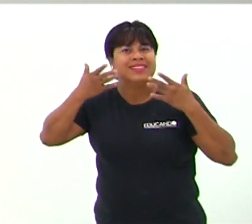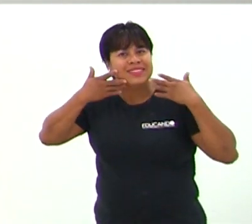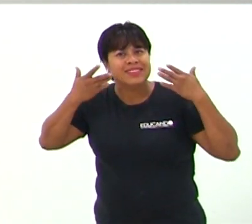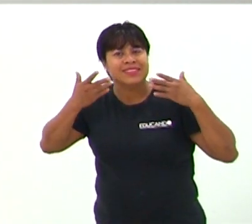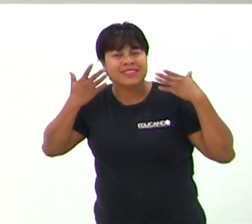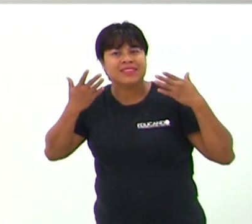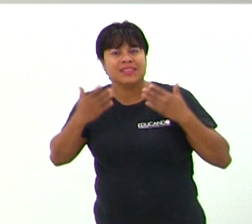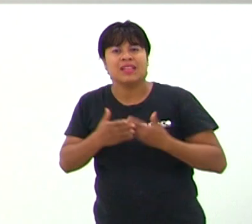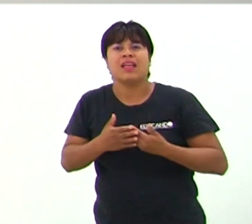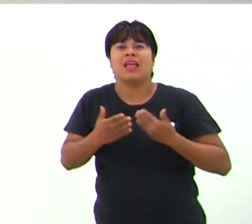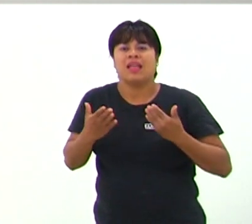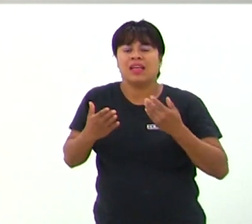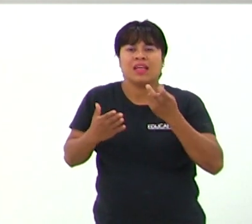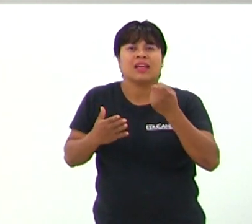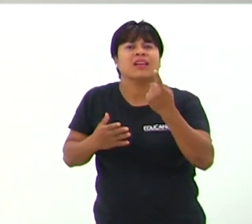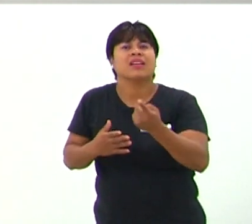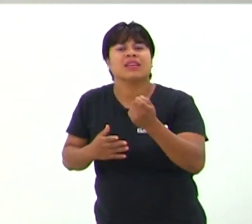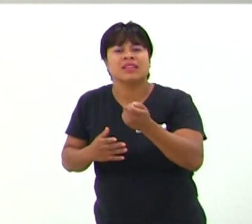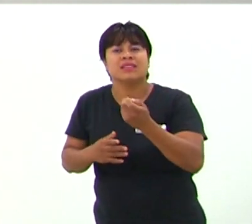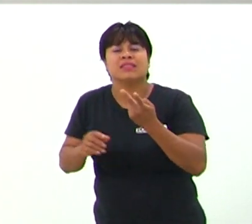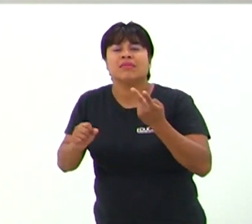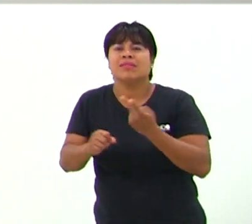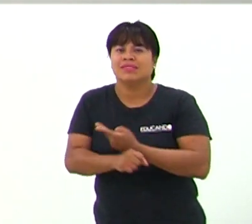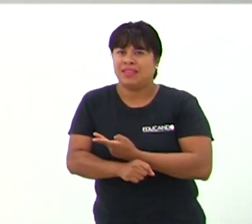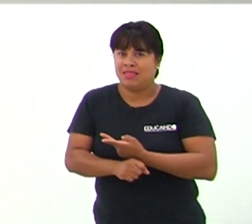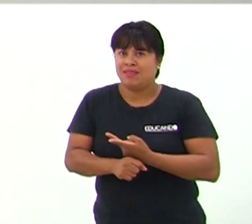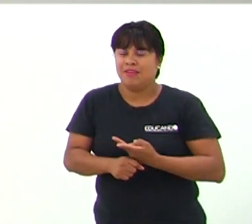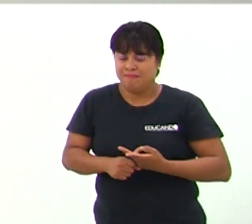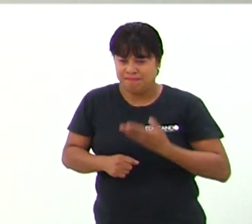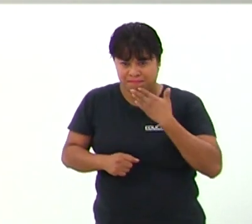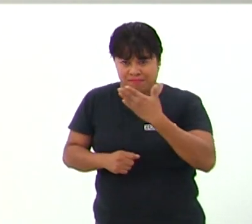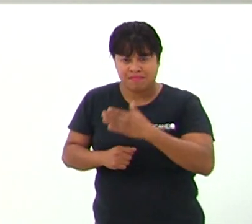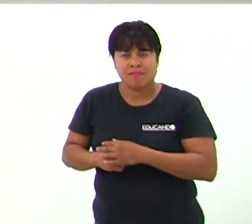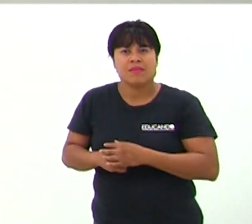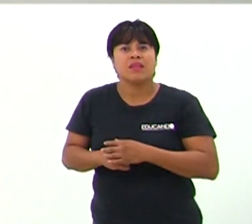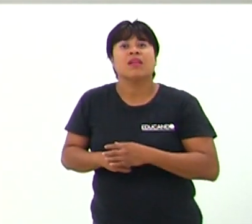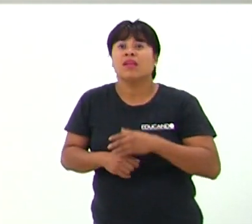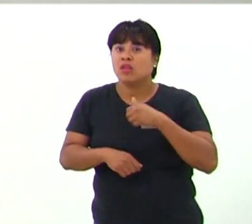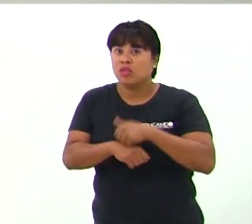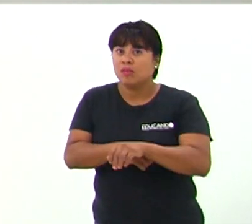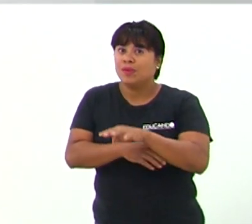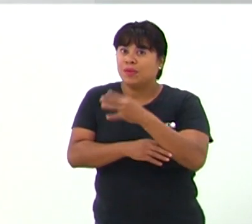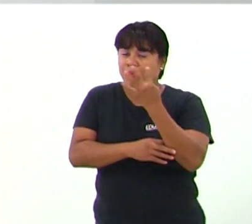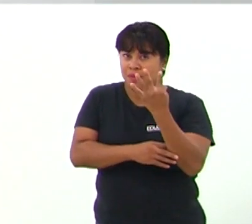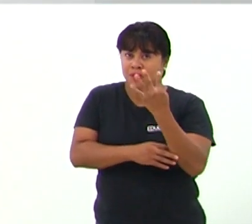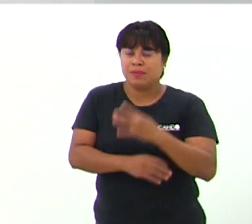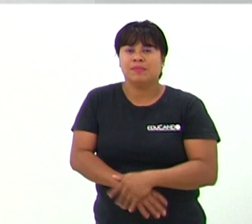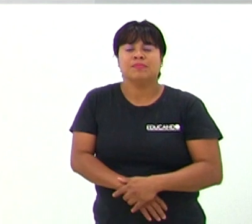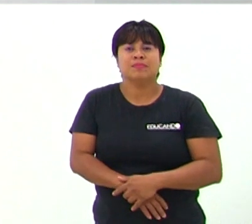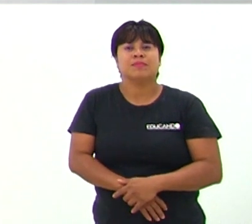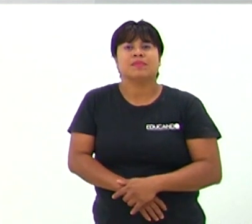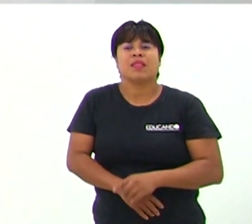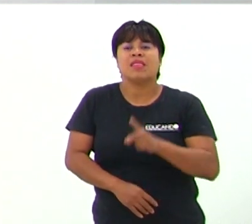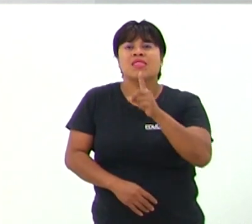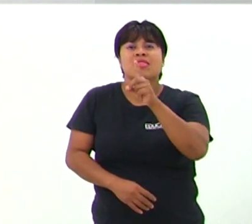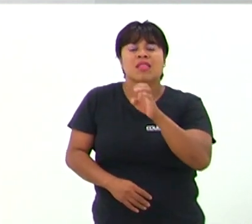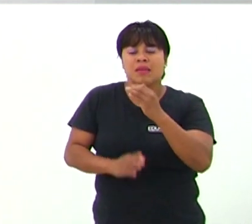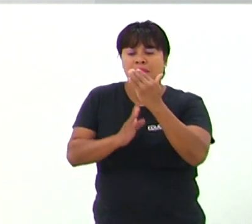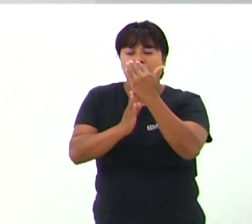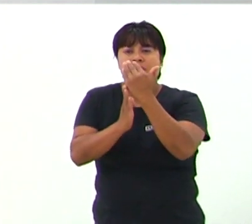optimista ante lo que está sucediendo. ¿Bien? Vamos con la número 4. De